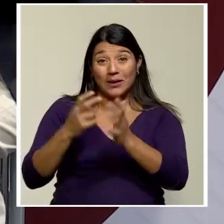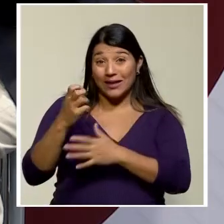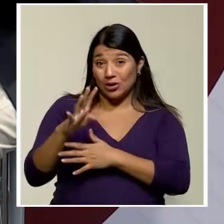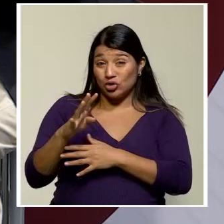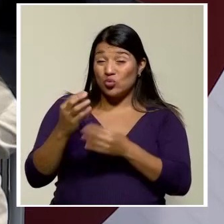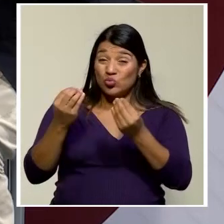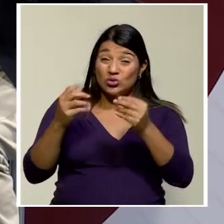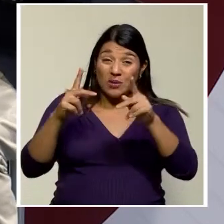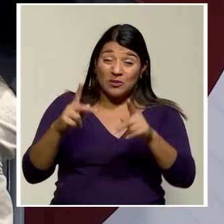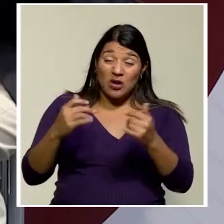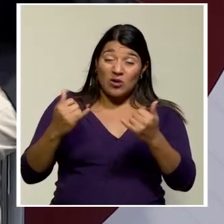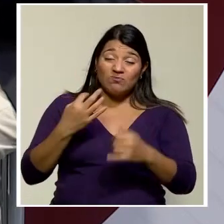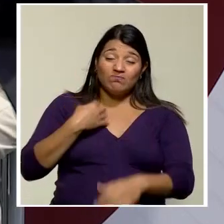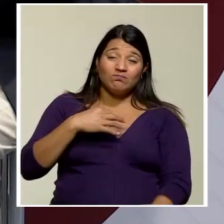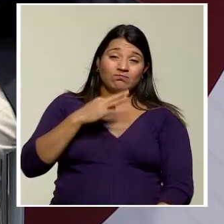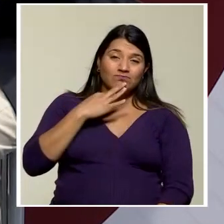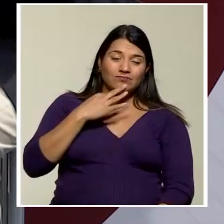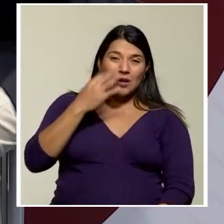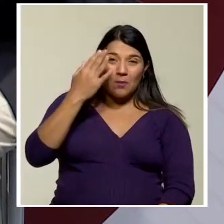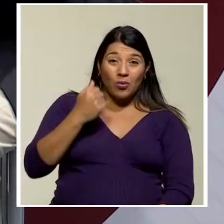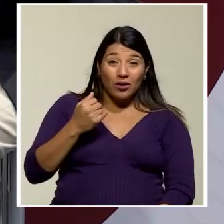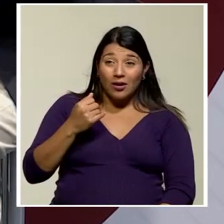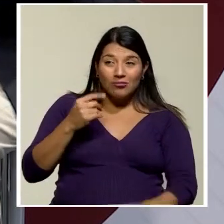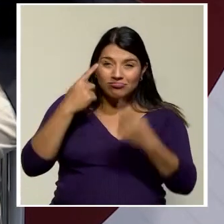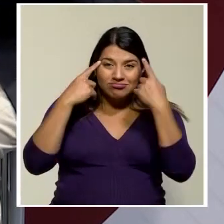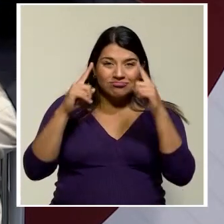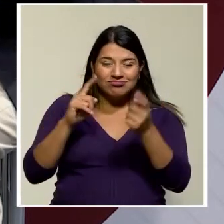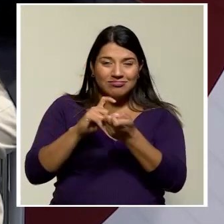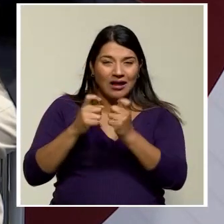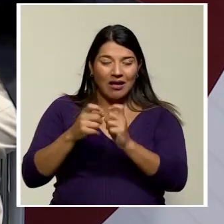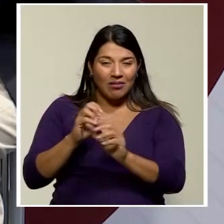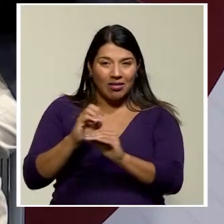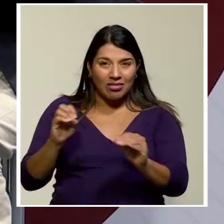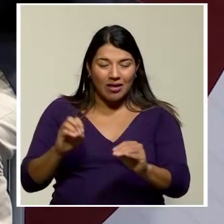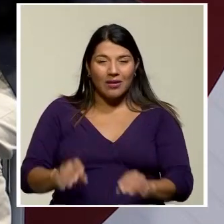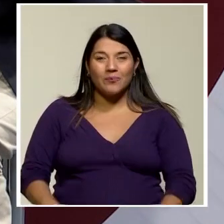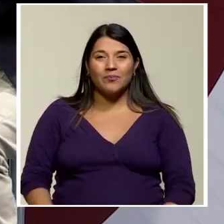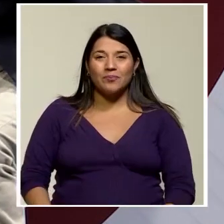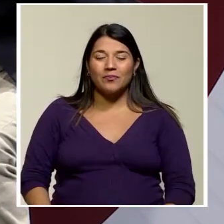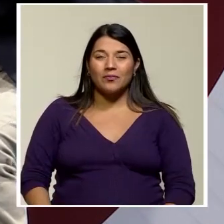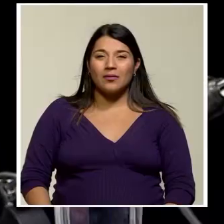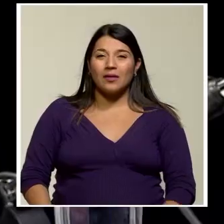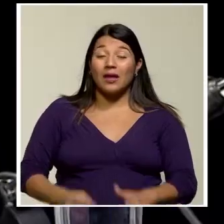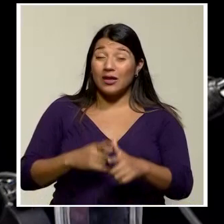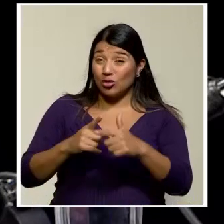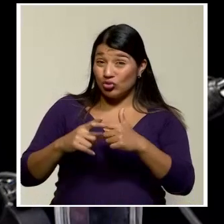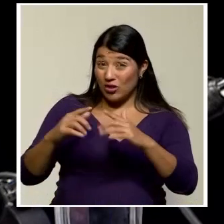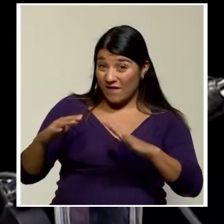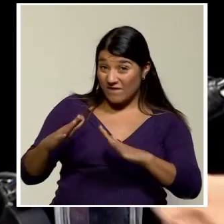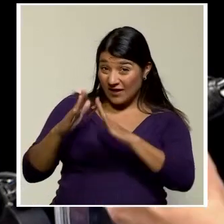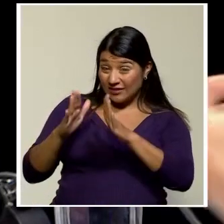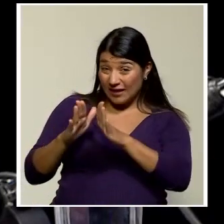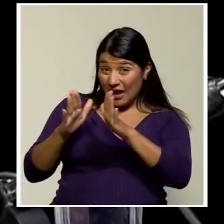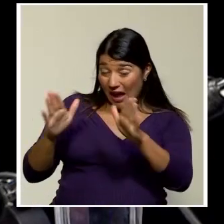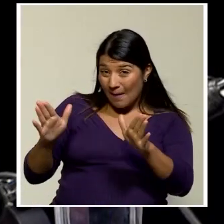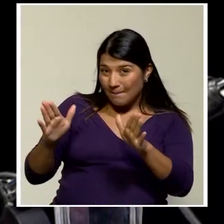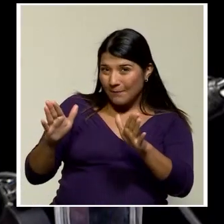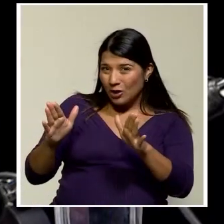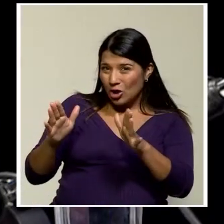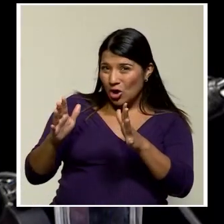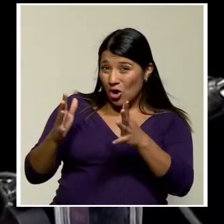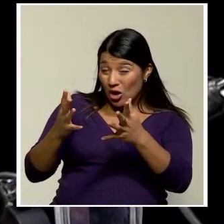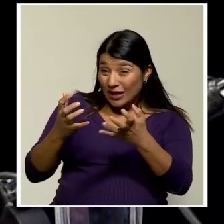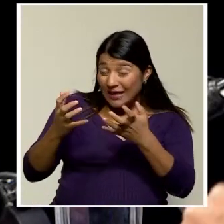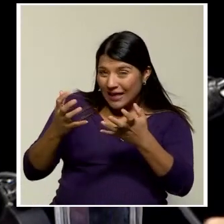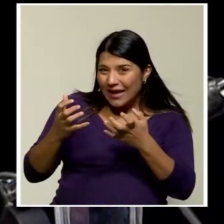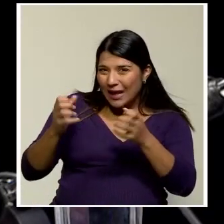hoy defraudados porque esos cambios no llegaron. Le apuesta el Frente Amplio a atraer